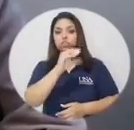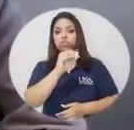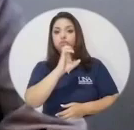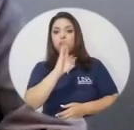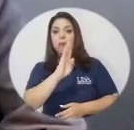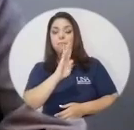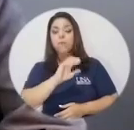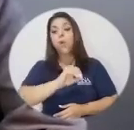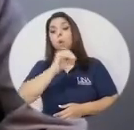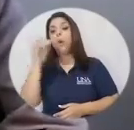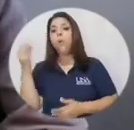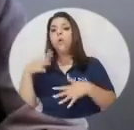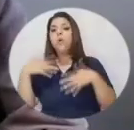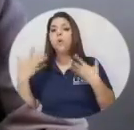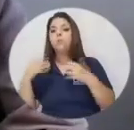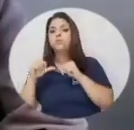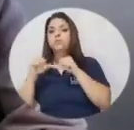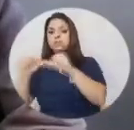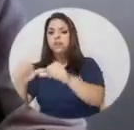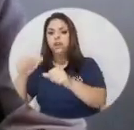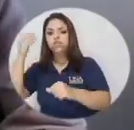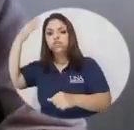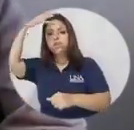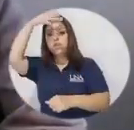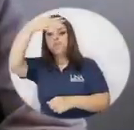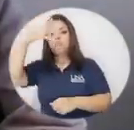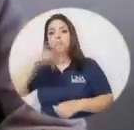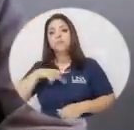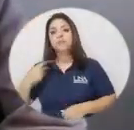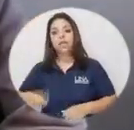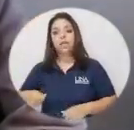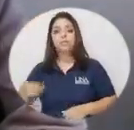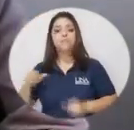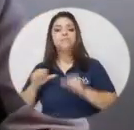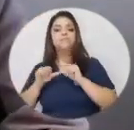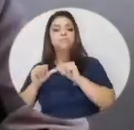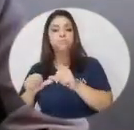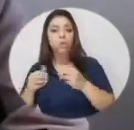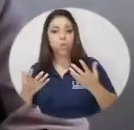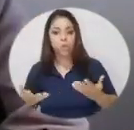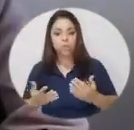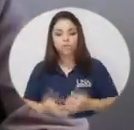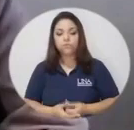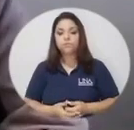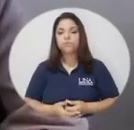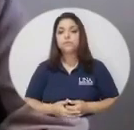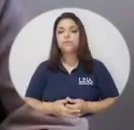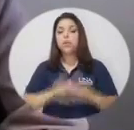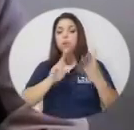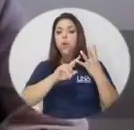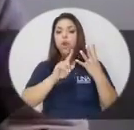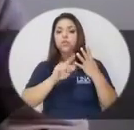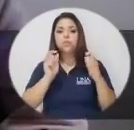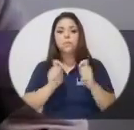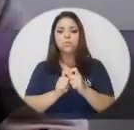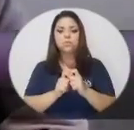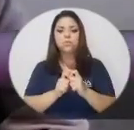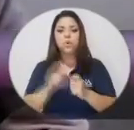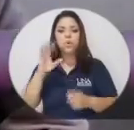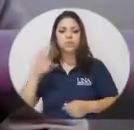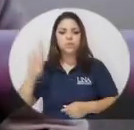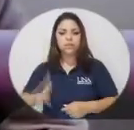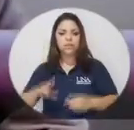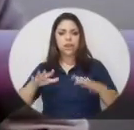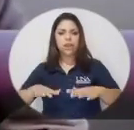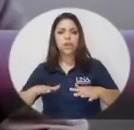de la administración Trump. Y el cuarto punto, ya para finalizar, cómo se posiciona o cómo podríamos